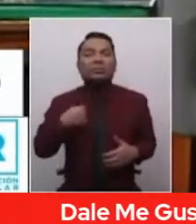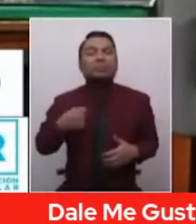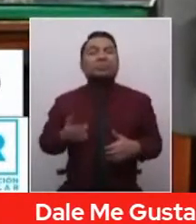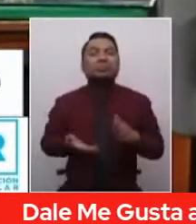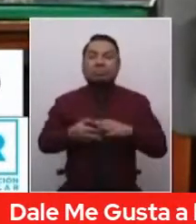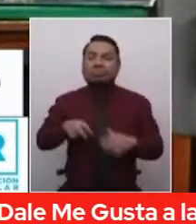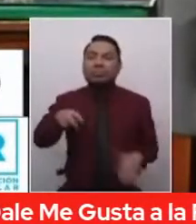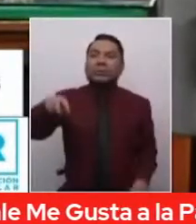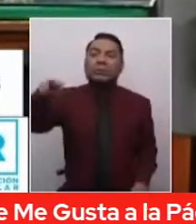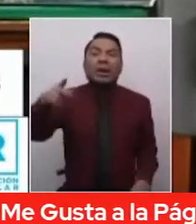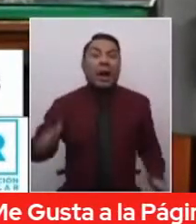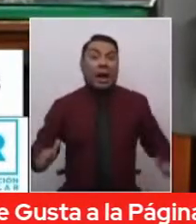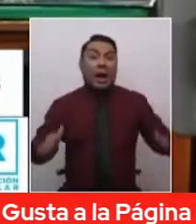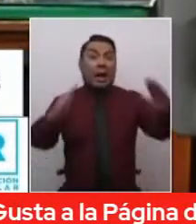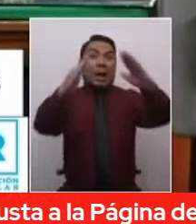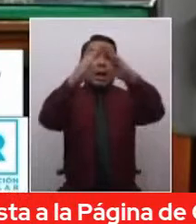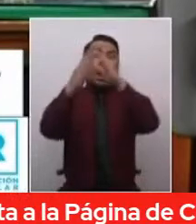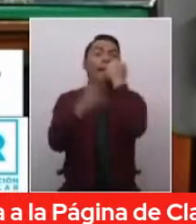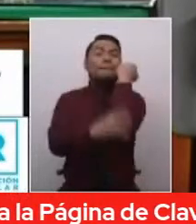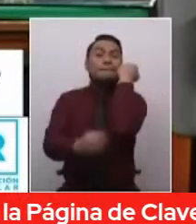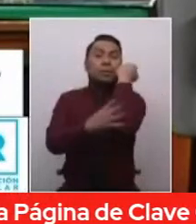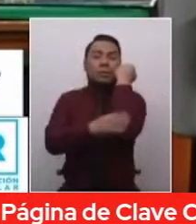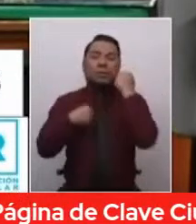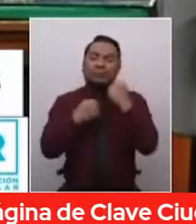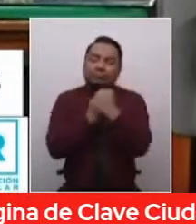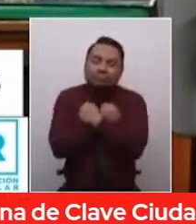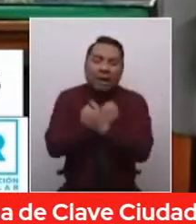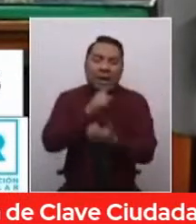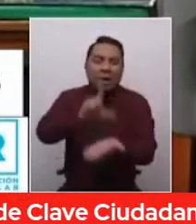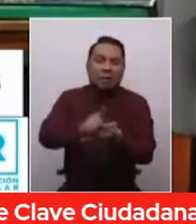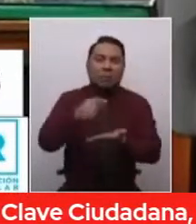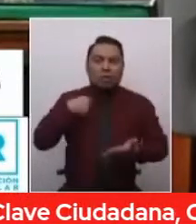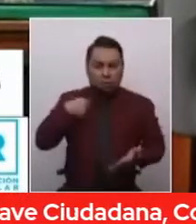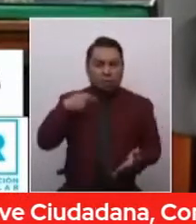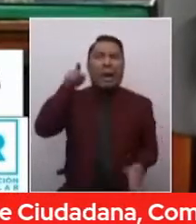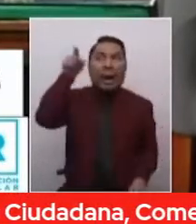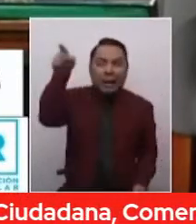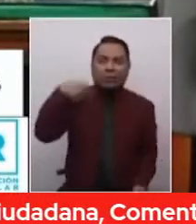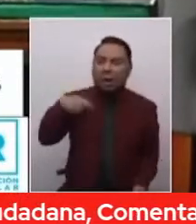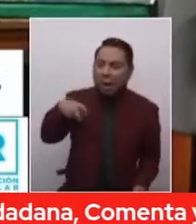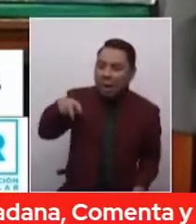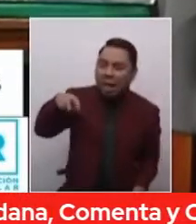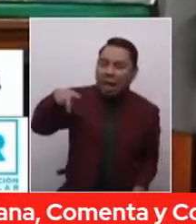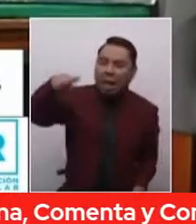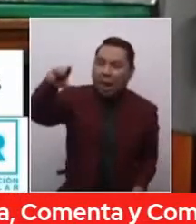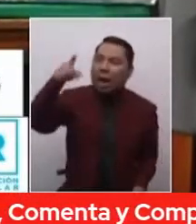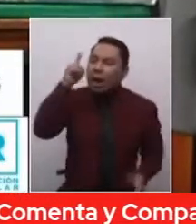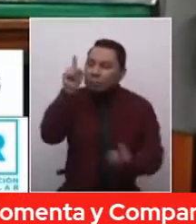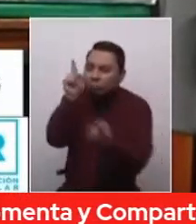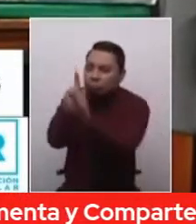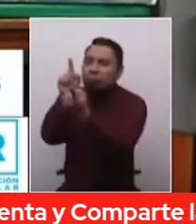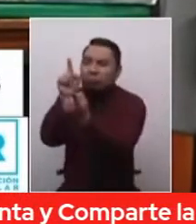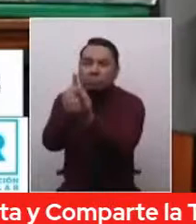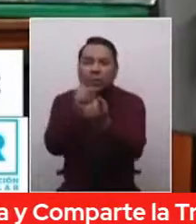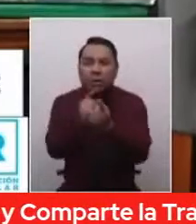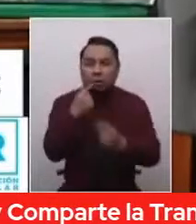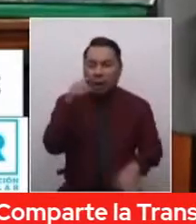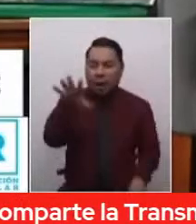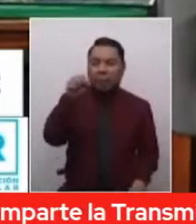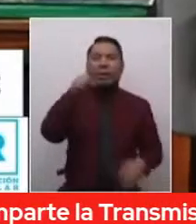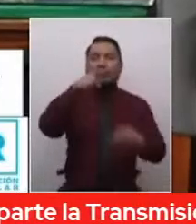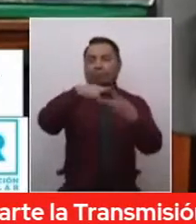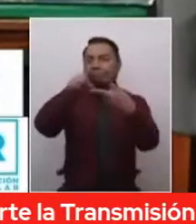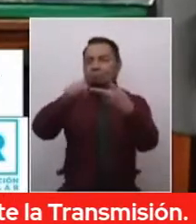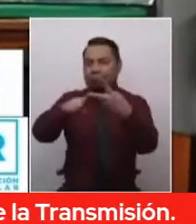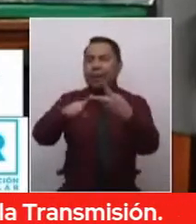recorriendo las zonas altas de mi querida Lima y surgen 2 problemas enormes, por lo menos 2, ¿no? La